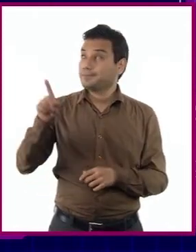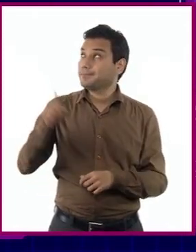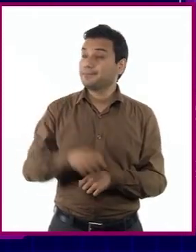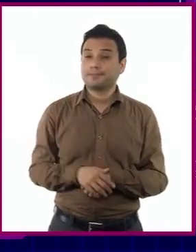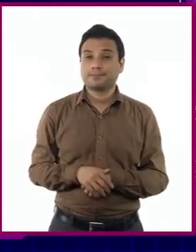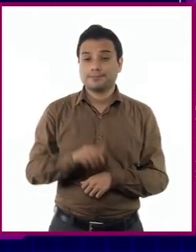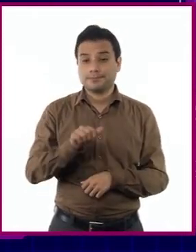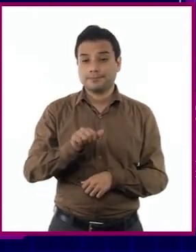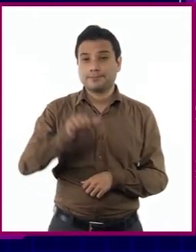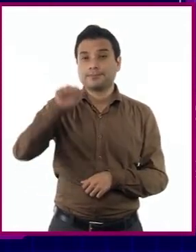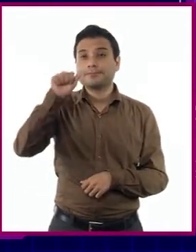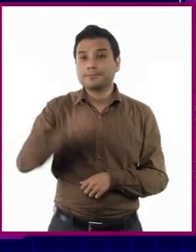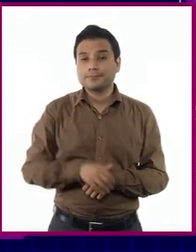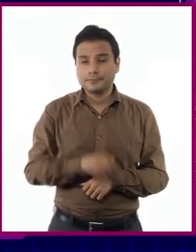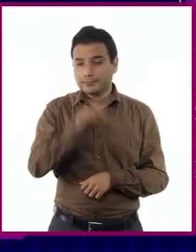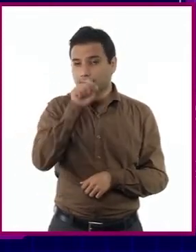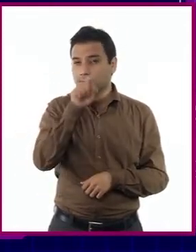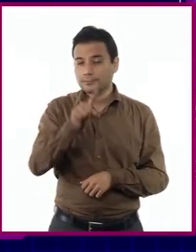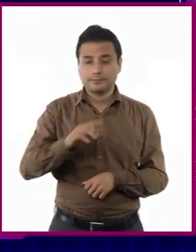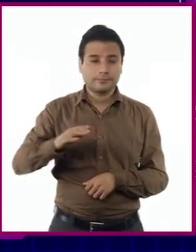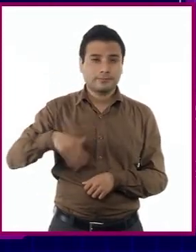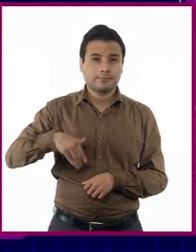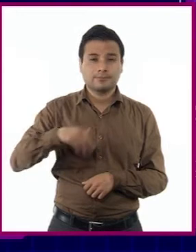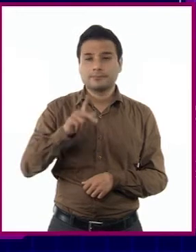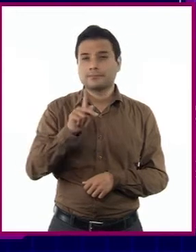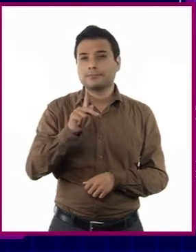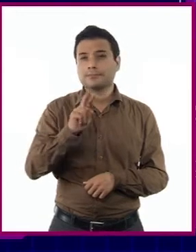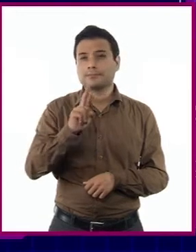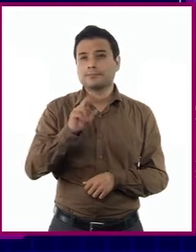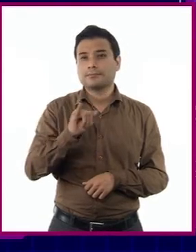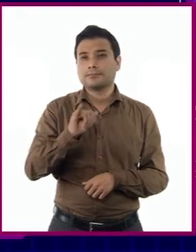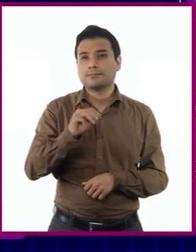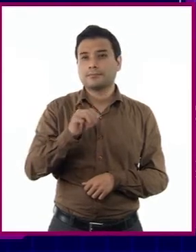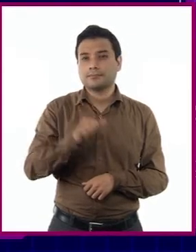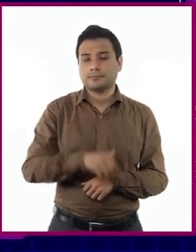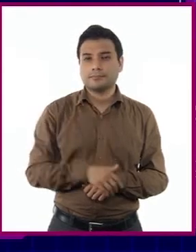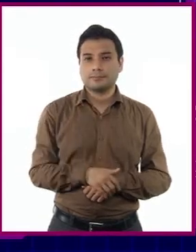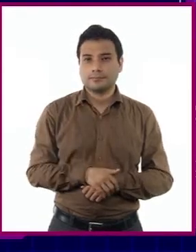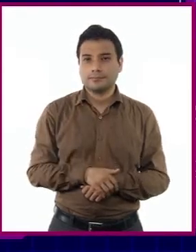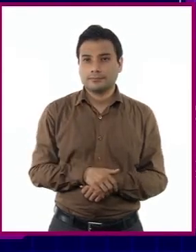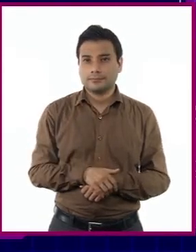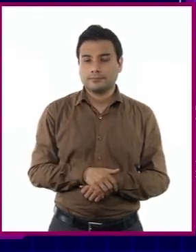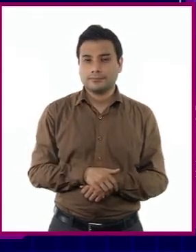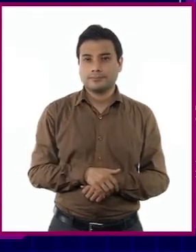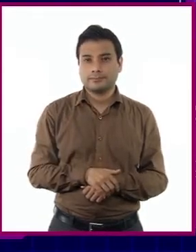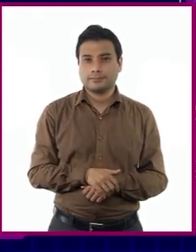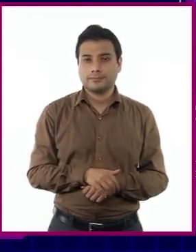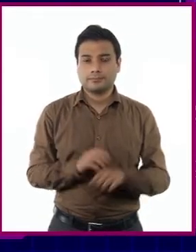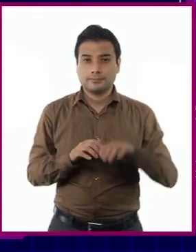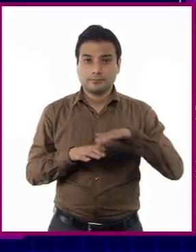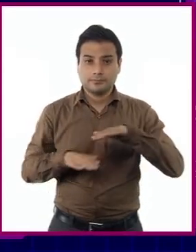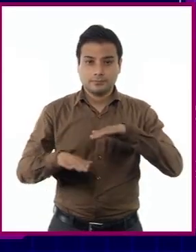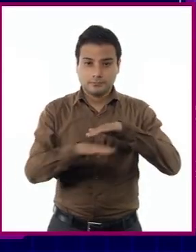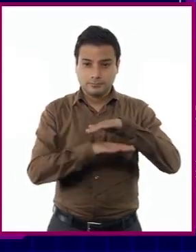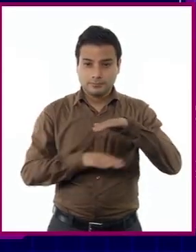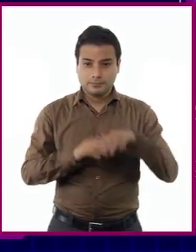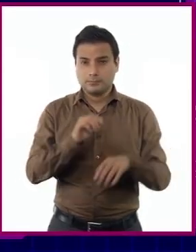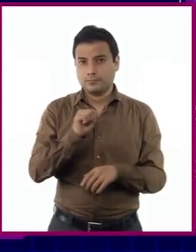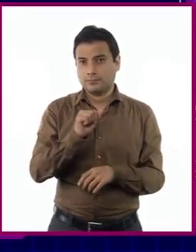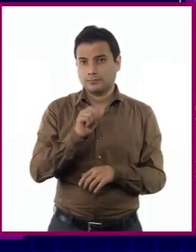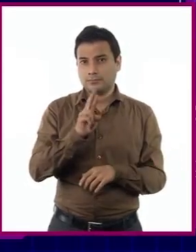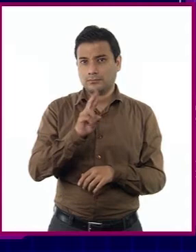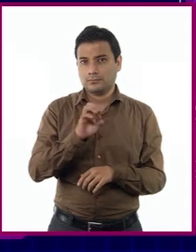misma que la altura del prisma recto sin embargo el área de las bases son distintas